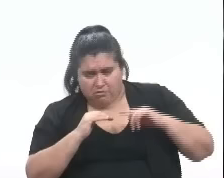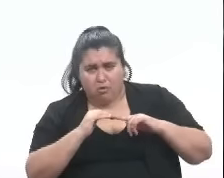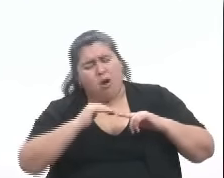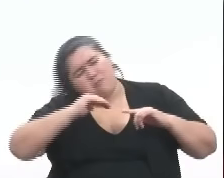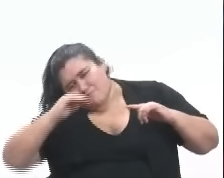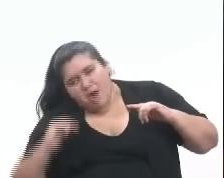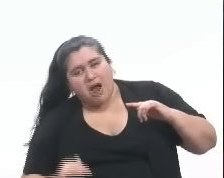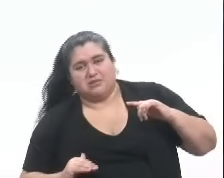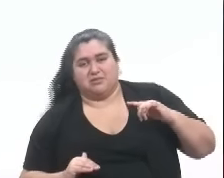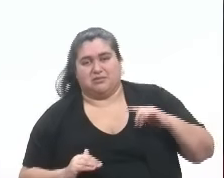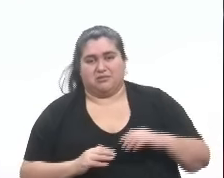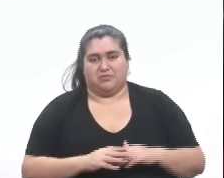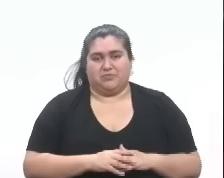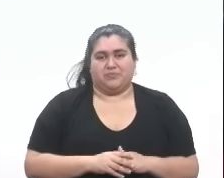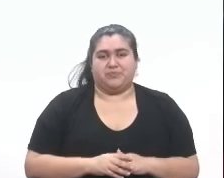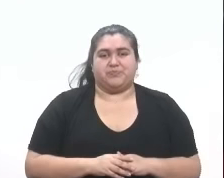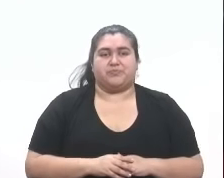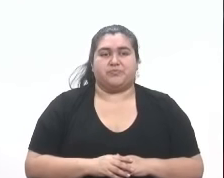Y entonces,